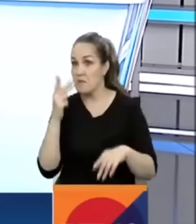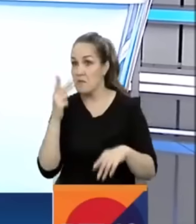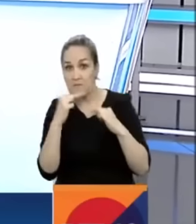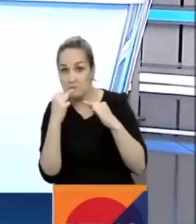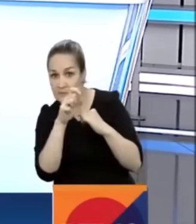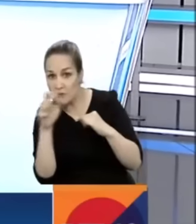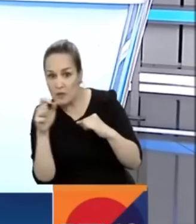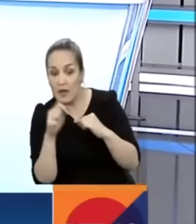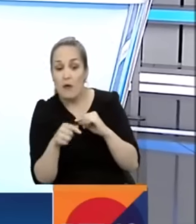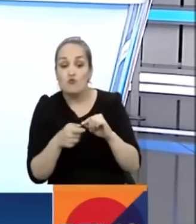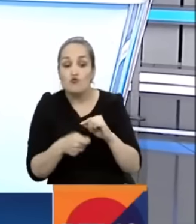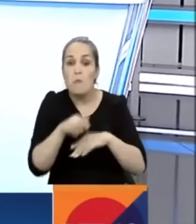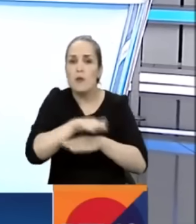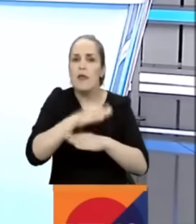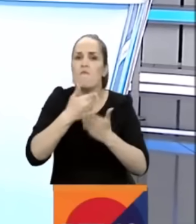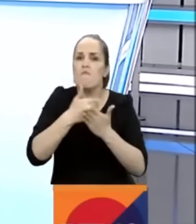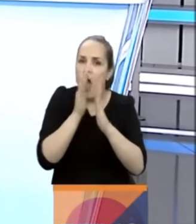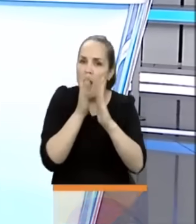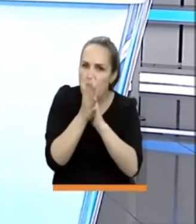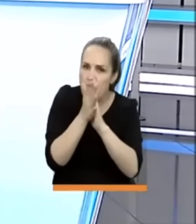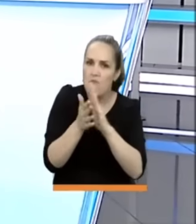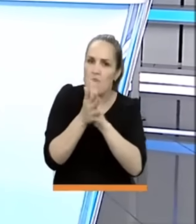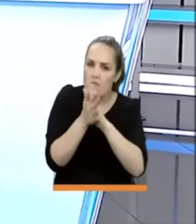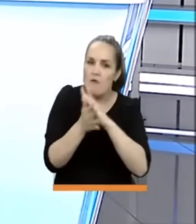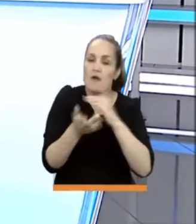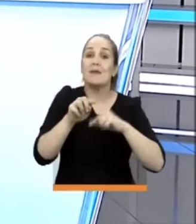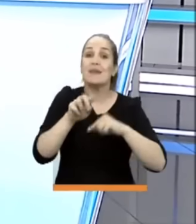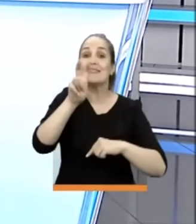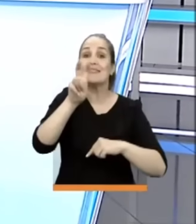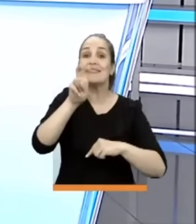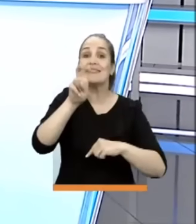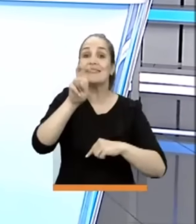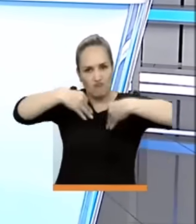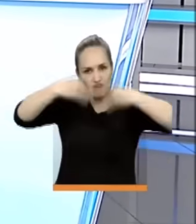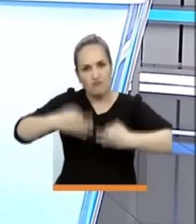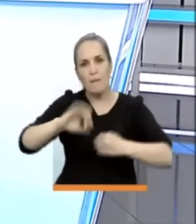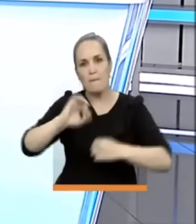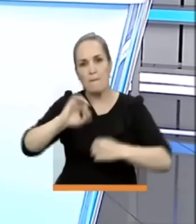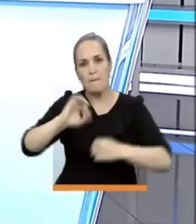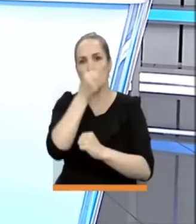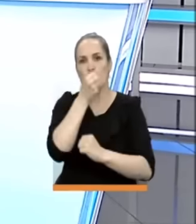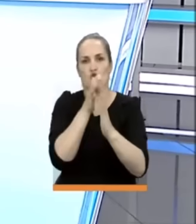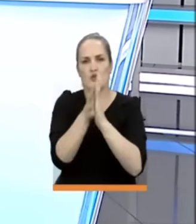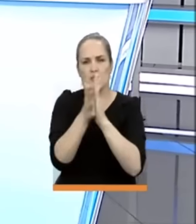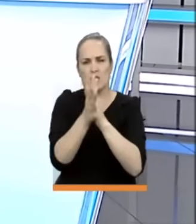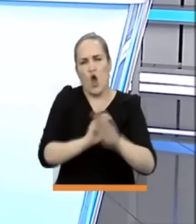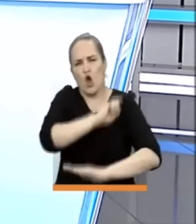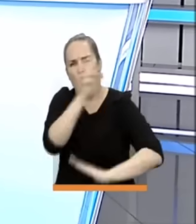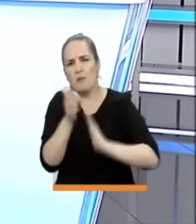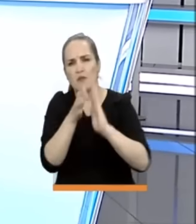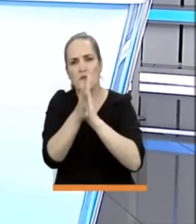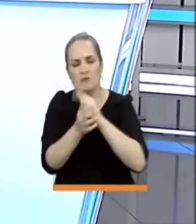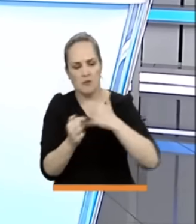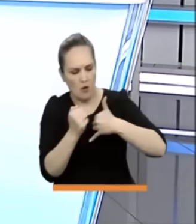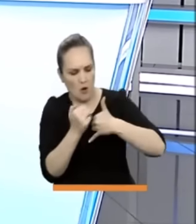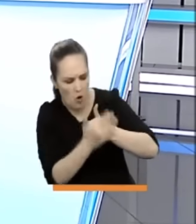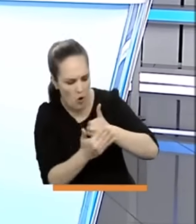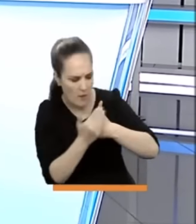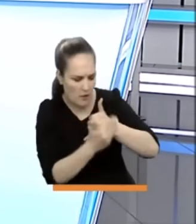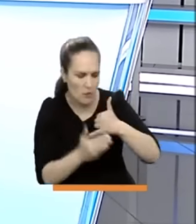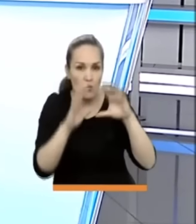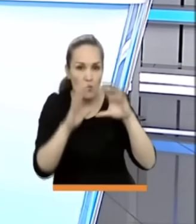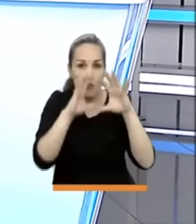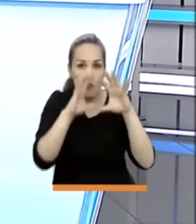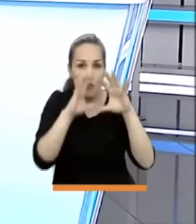atentos a nuestros avances informativos en las horas de la tarde y esperen a las 7 de la noche nuestra emisión central con toda la información de Colombia, sus regiones y el mundo.